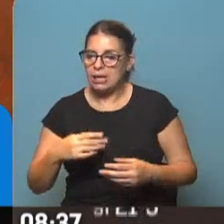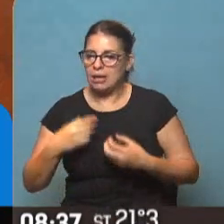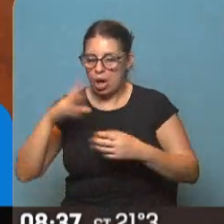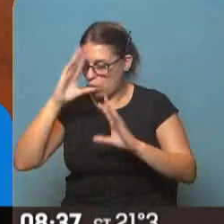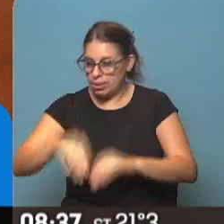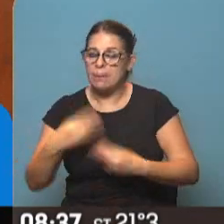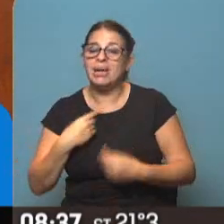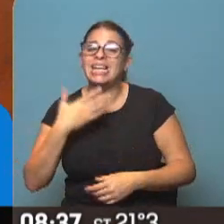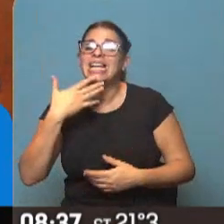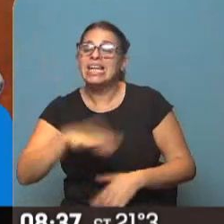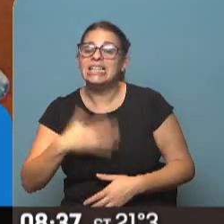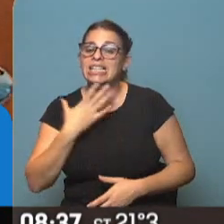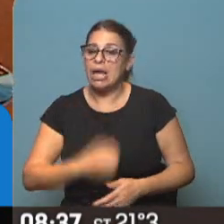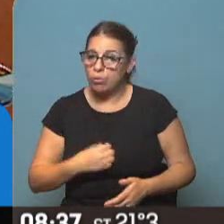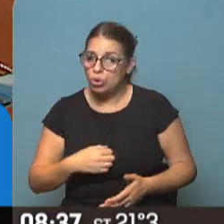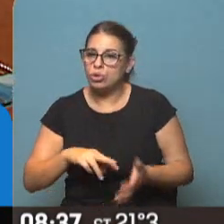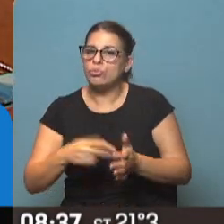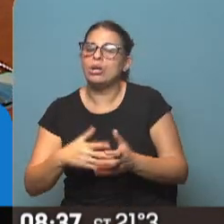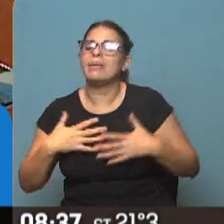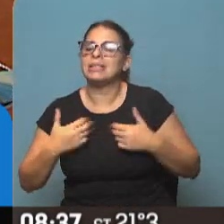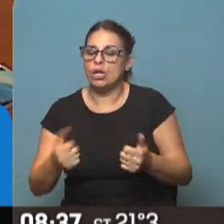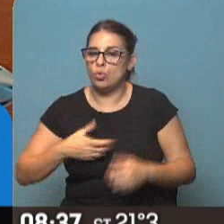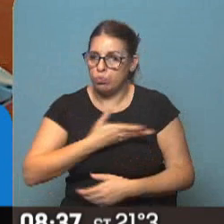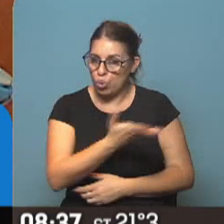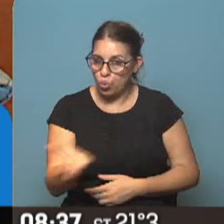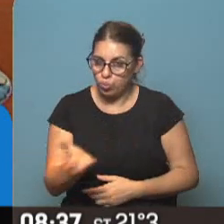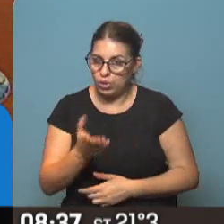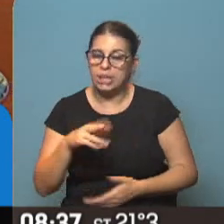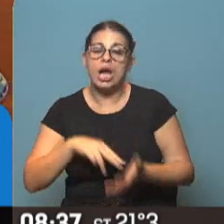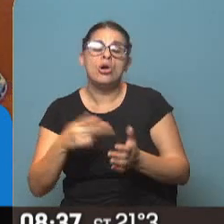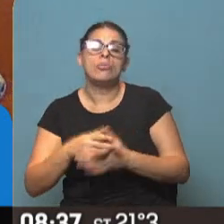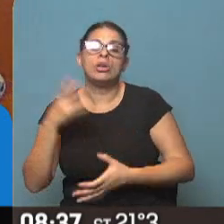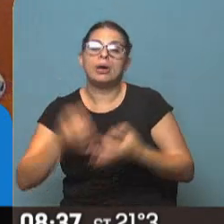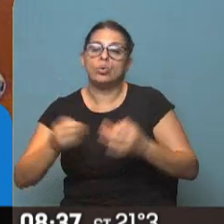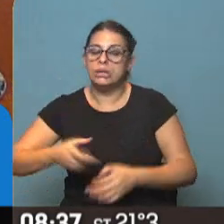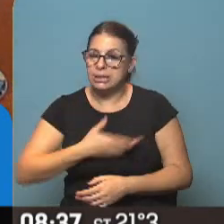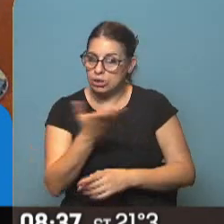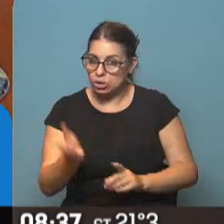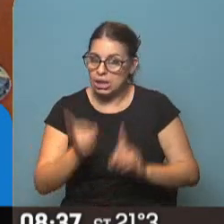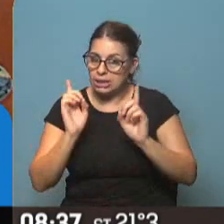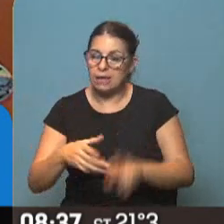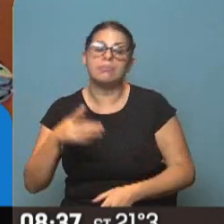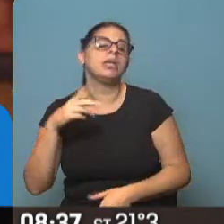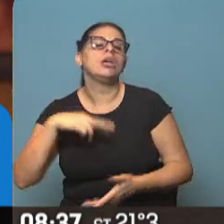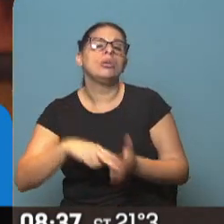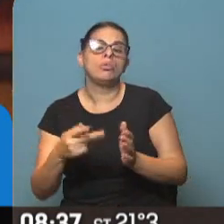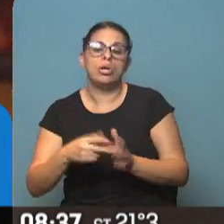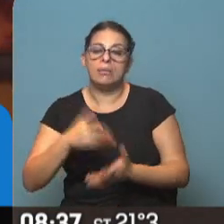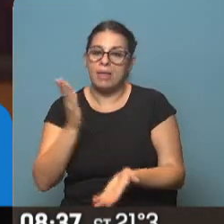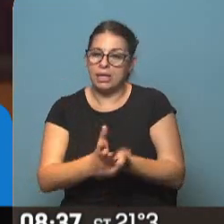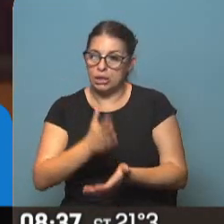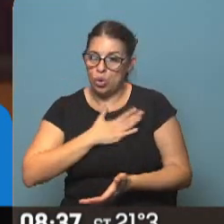que el aborto es un problema de salud pública es un problema de justicia social es un problema de derechos humanos